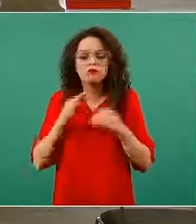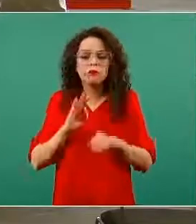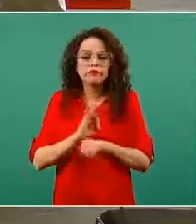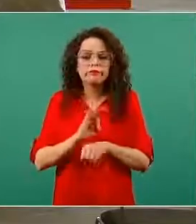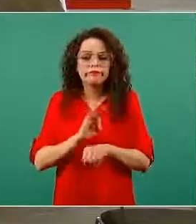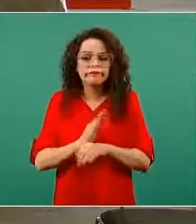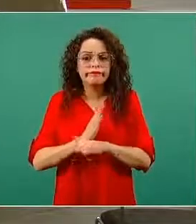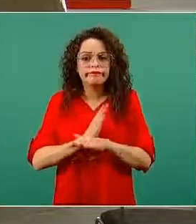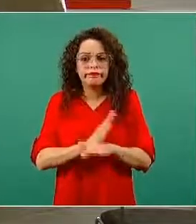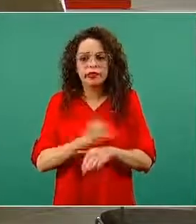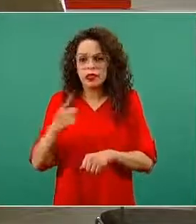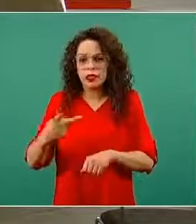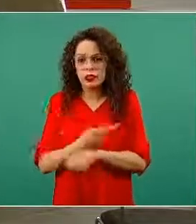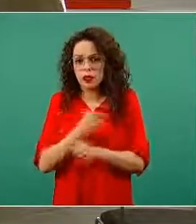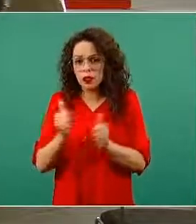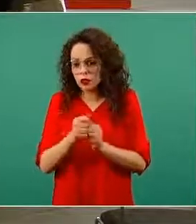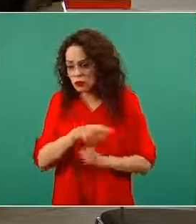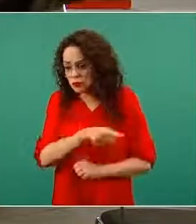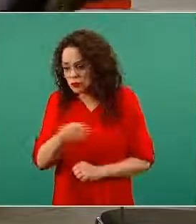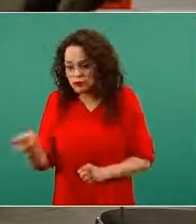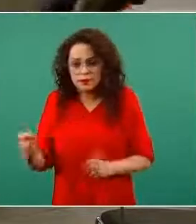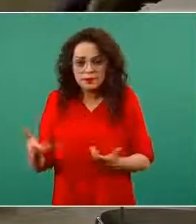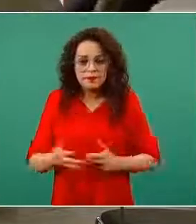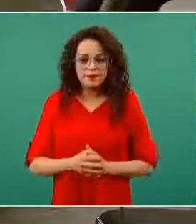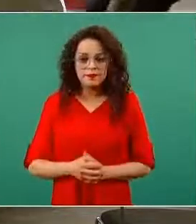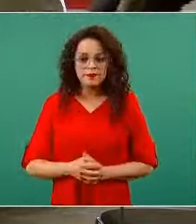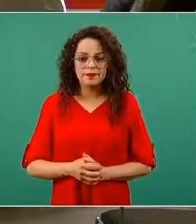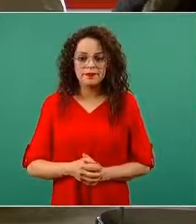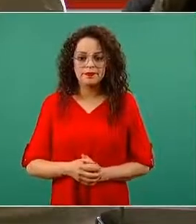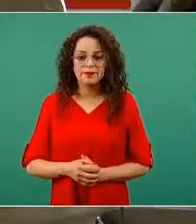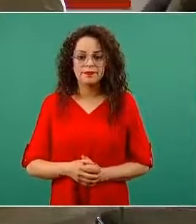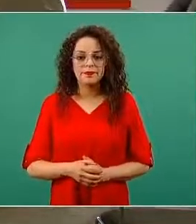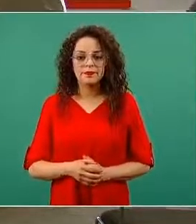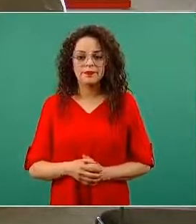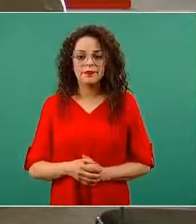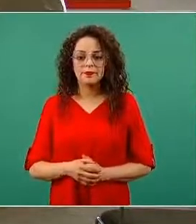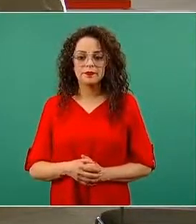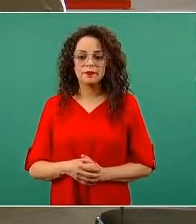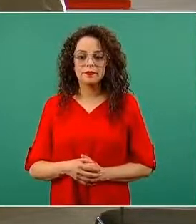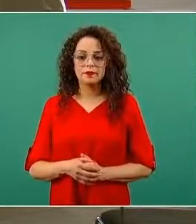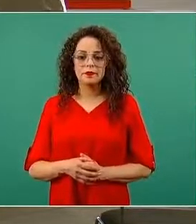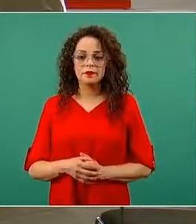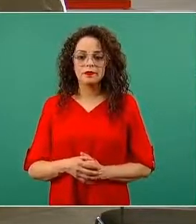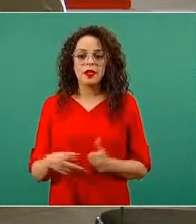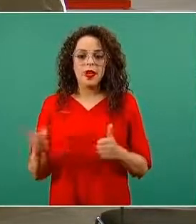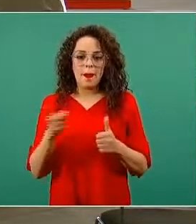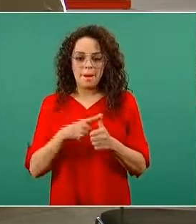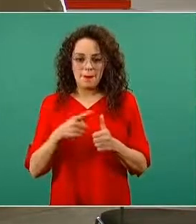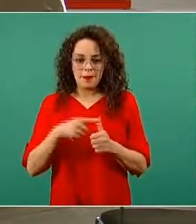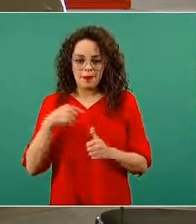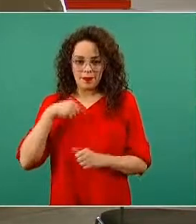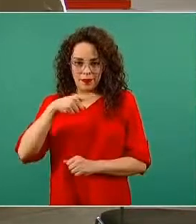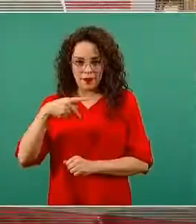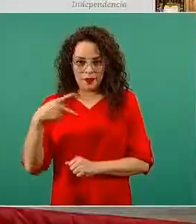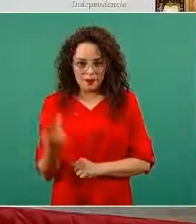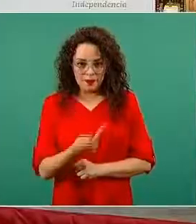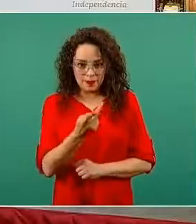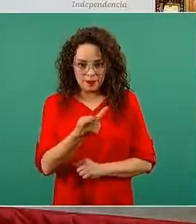En este sentido, y para responder primero parte y después la doctora